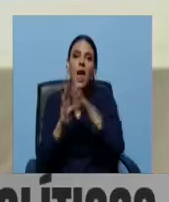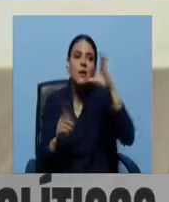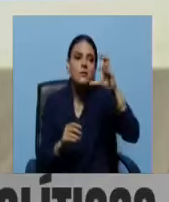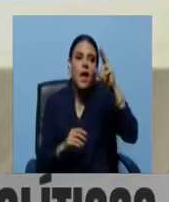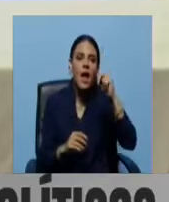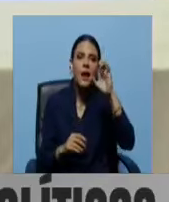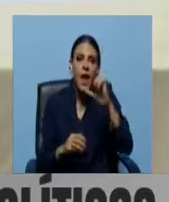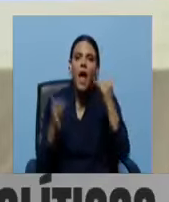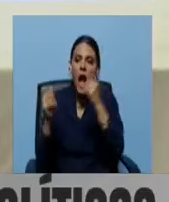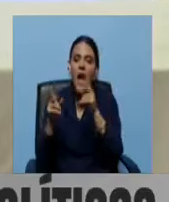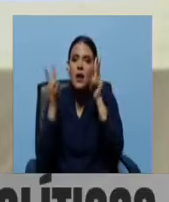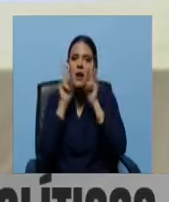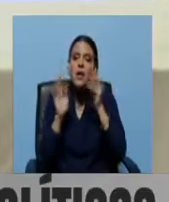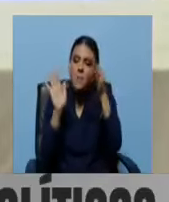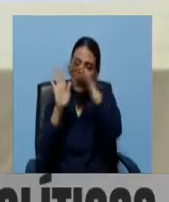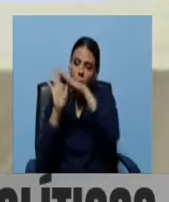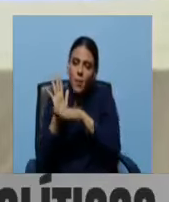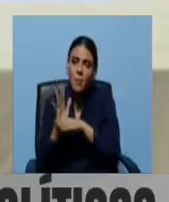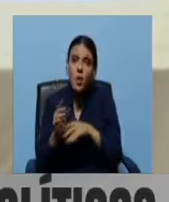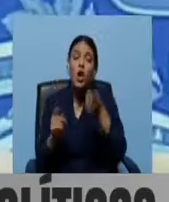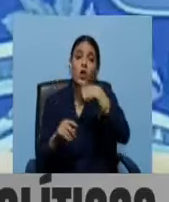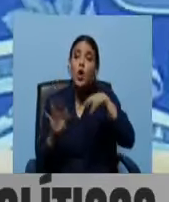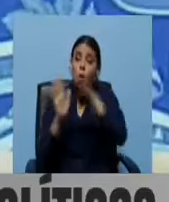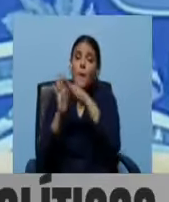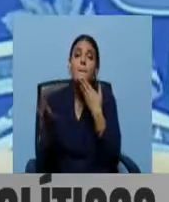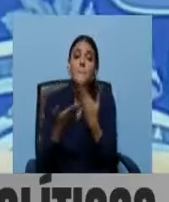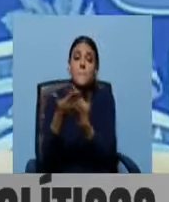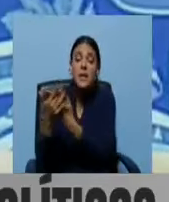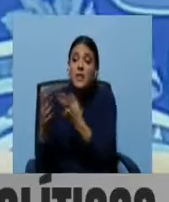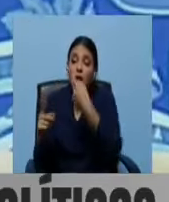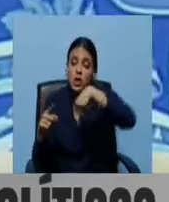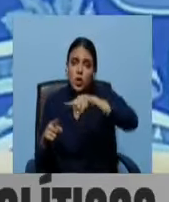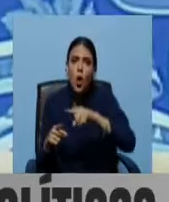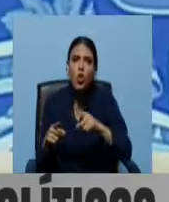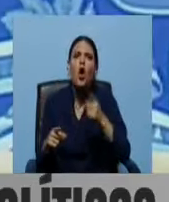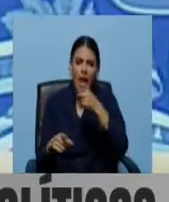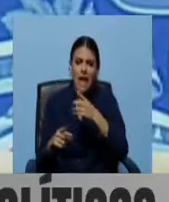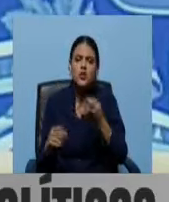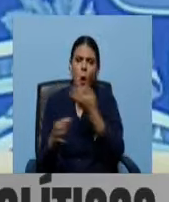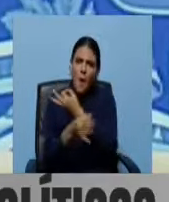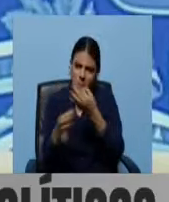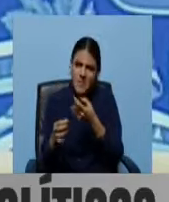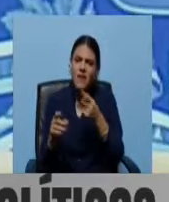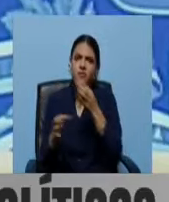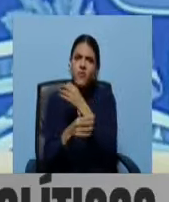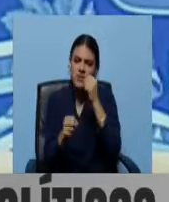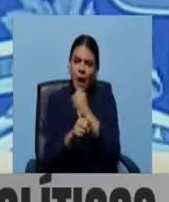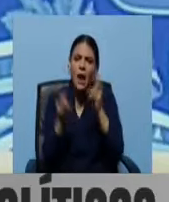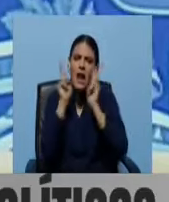electorales? ¿Esos requisitos son los adecuados o no lo son?